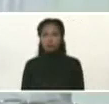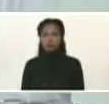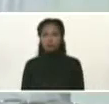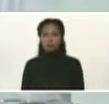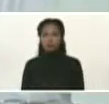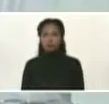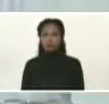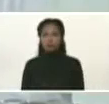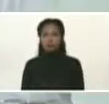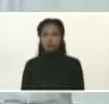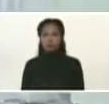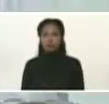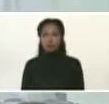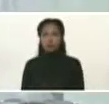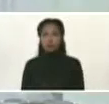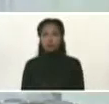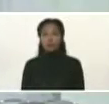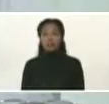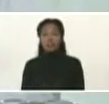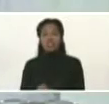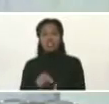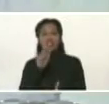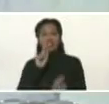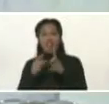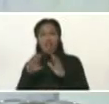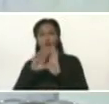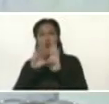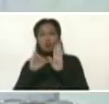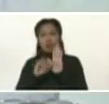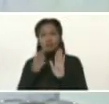Pequeño detalle constitucional, diría alguien.